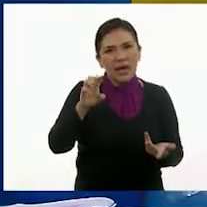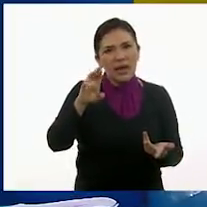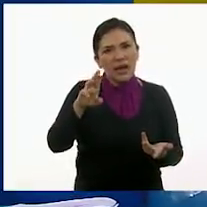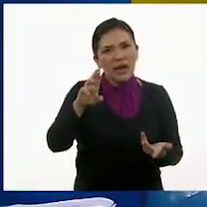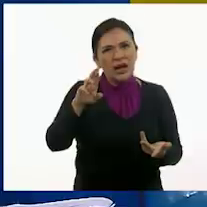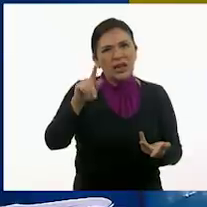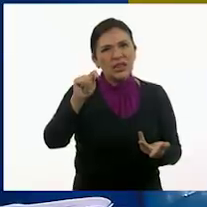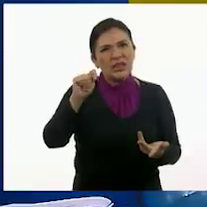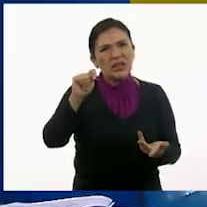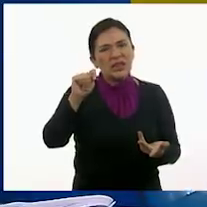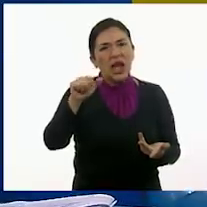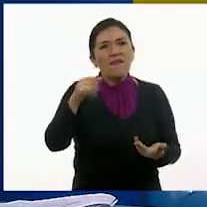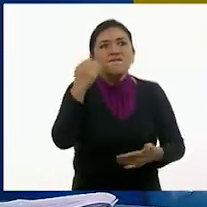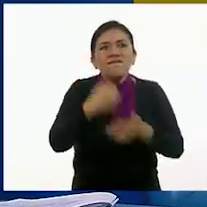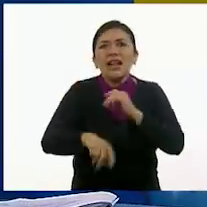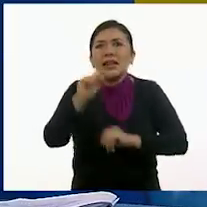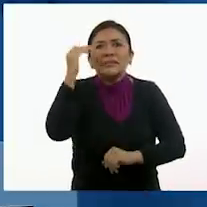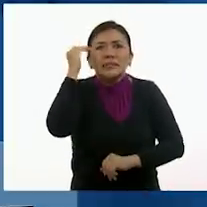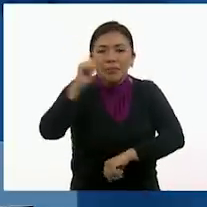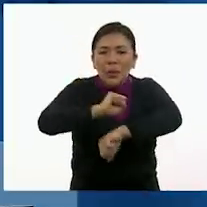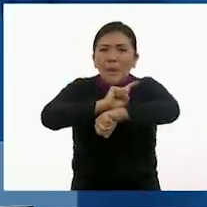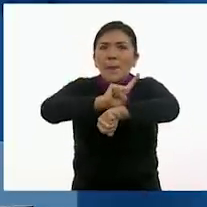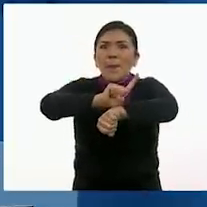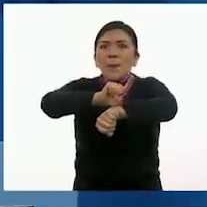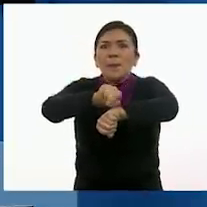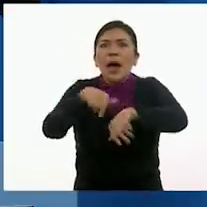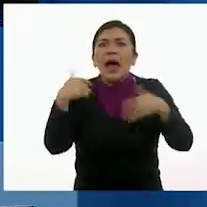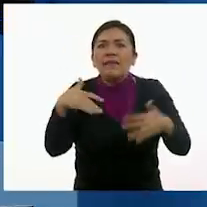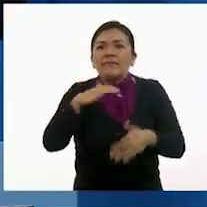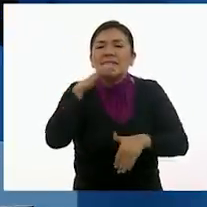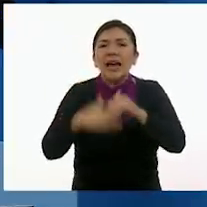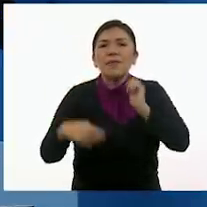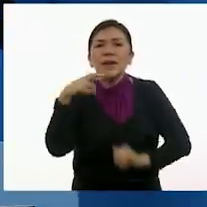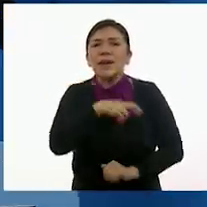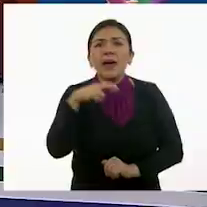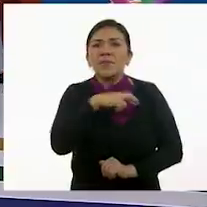Libertad. Creo que nos queda como 50 segundos. Qué nervios.